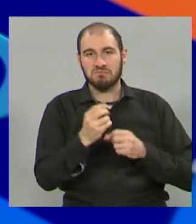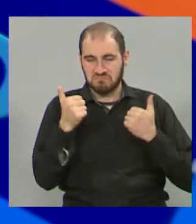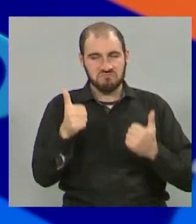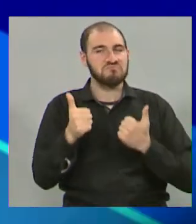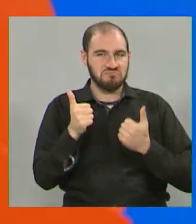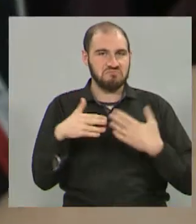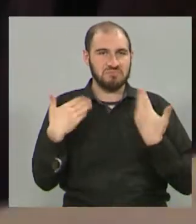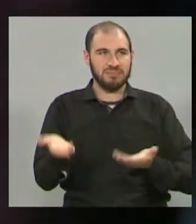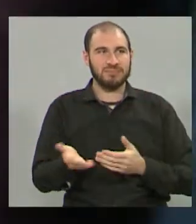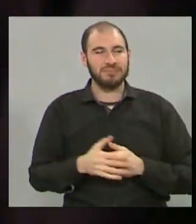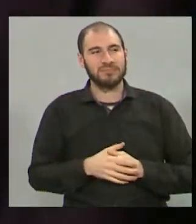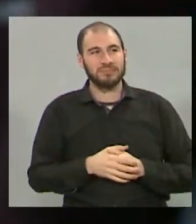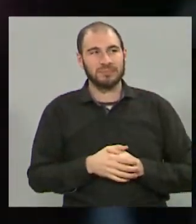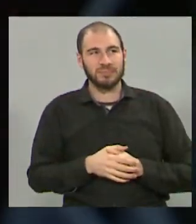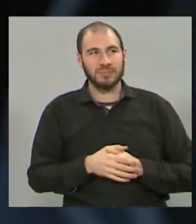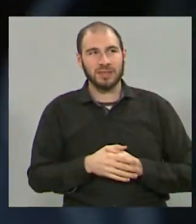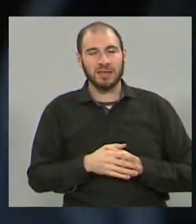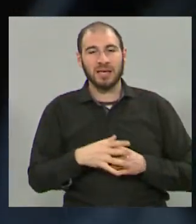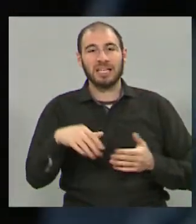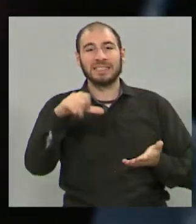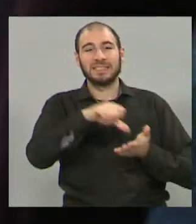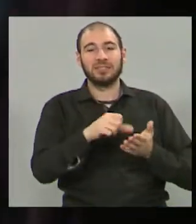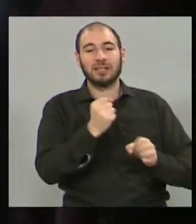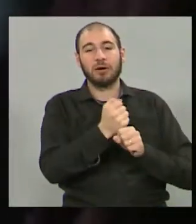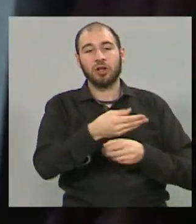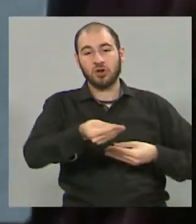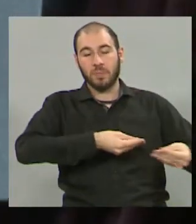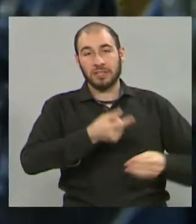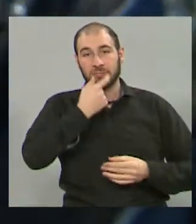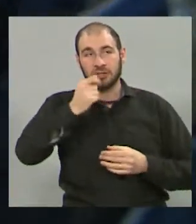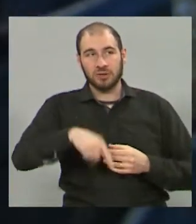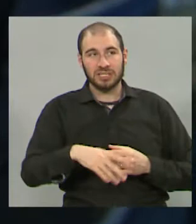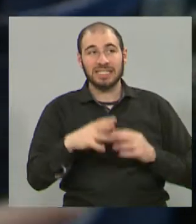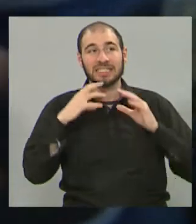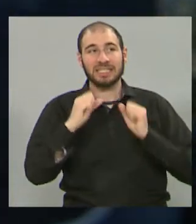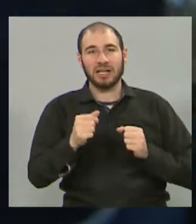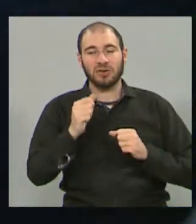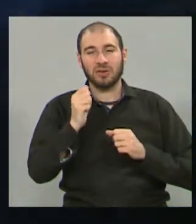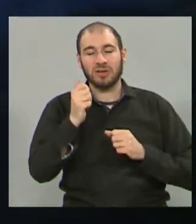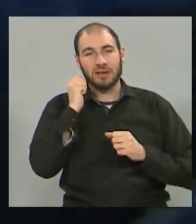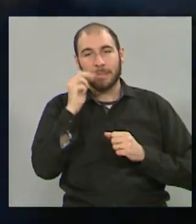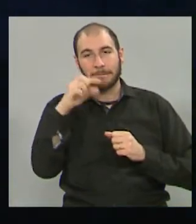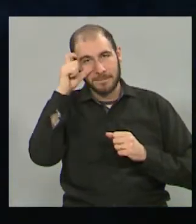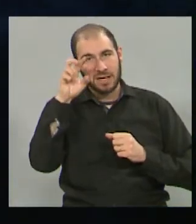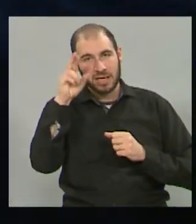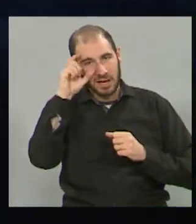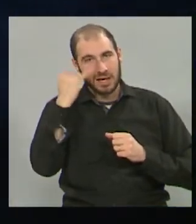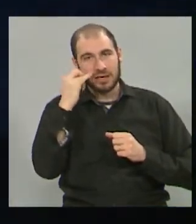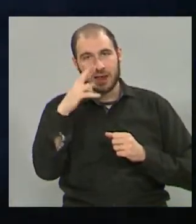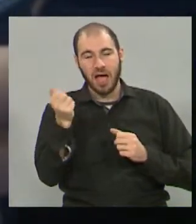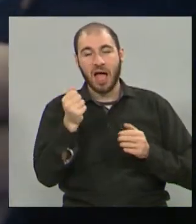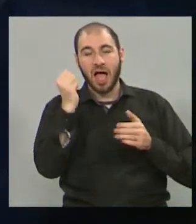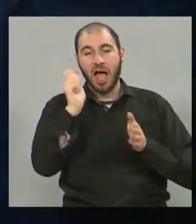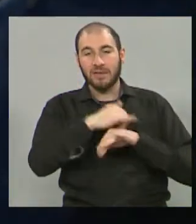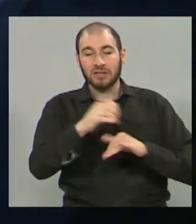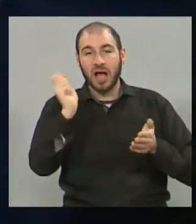lo tienen él desde el centro de empleados de comercio de mendoza el secretario guillermo pereyra informó que se firmó un